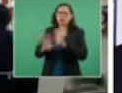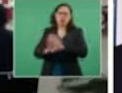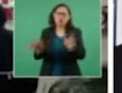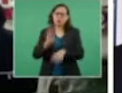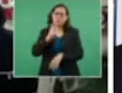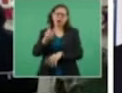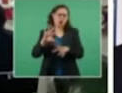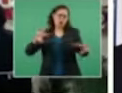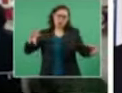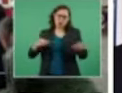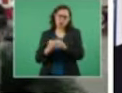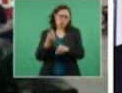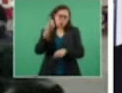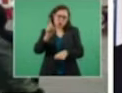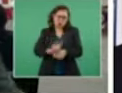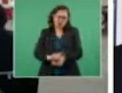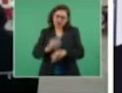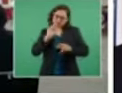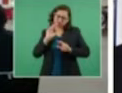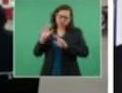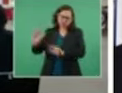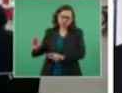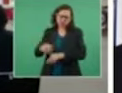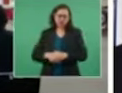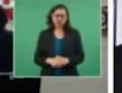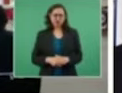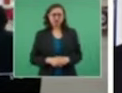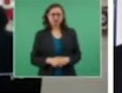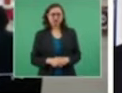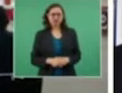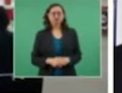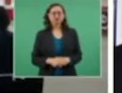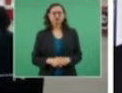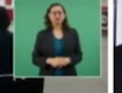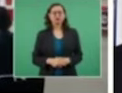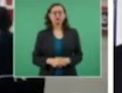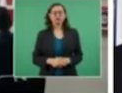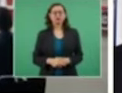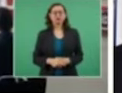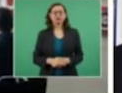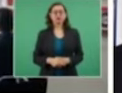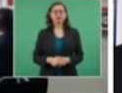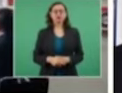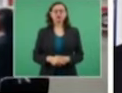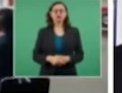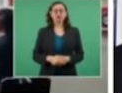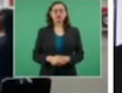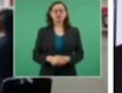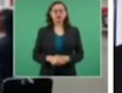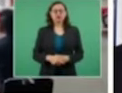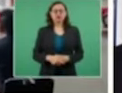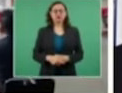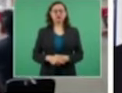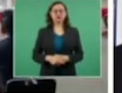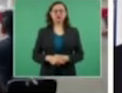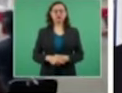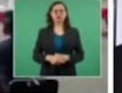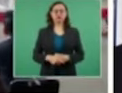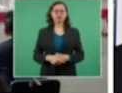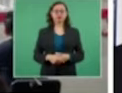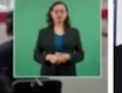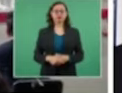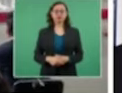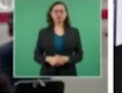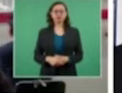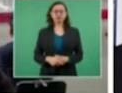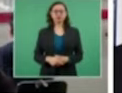que para realizar este enjuiciamiento público, quien lo efectúe, bueno, pues por lo menos debería ser una entidad pulcra, imparcial y